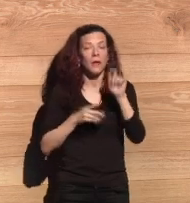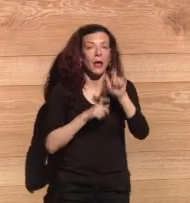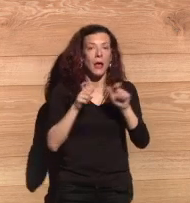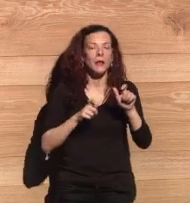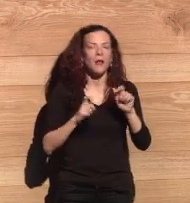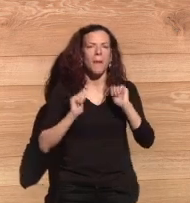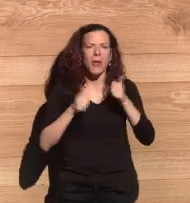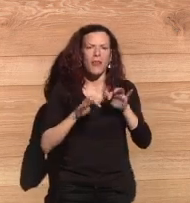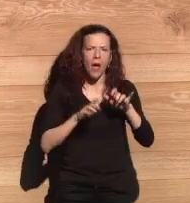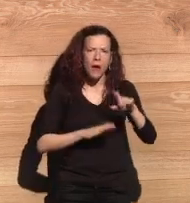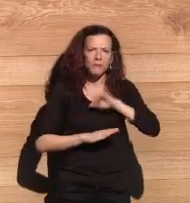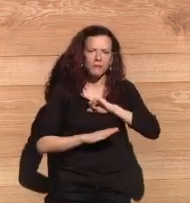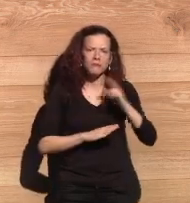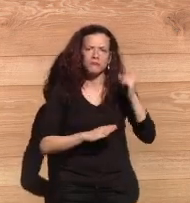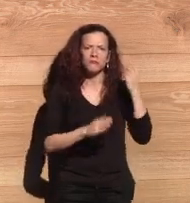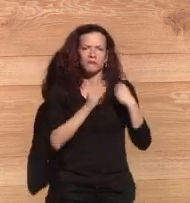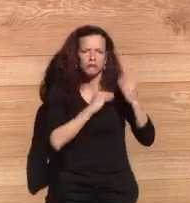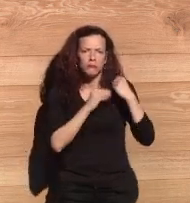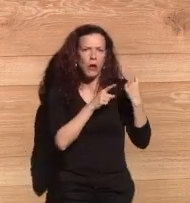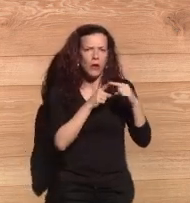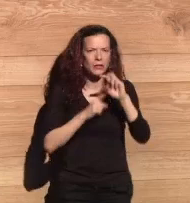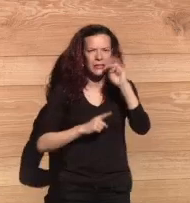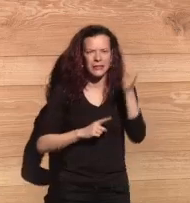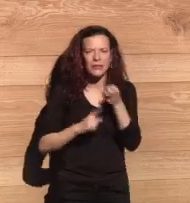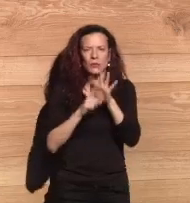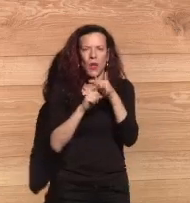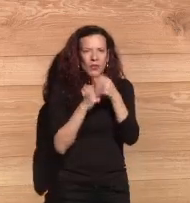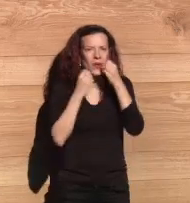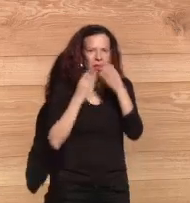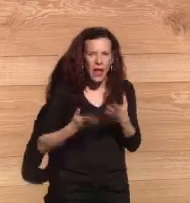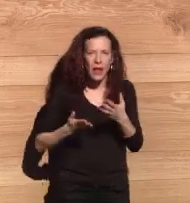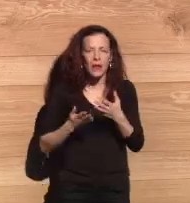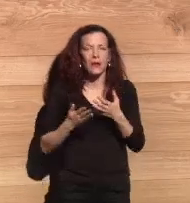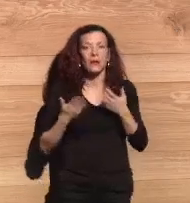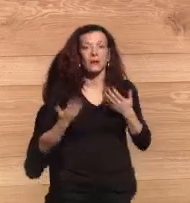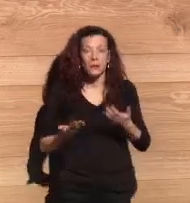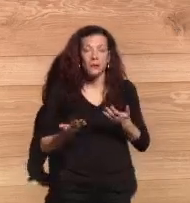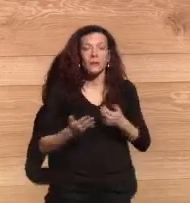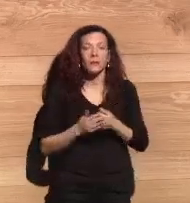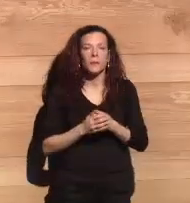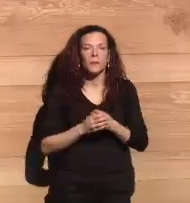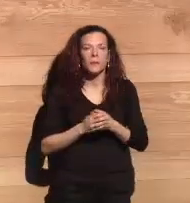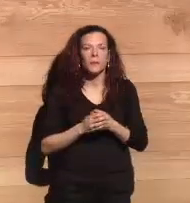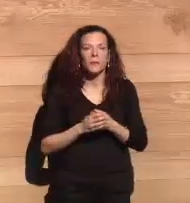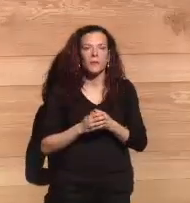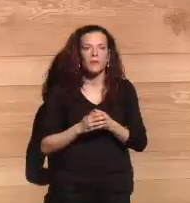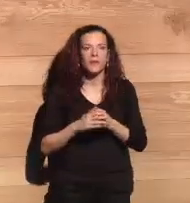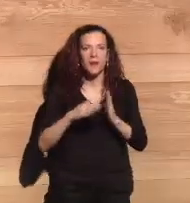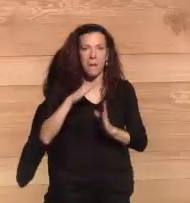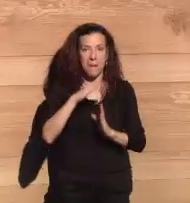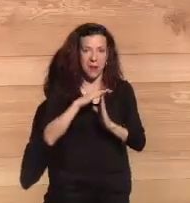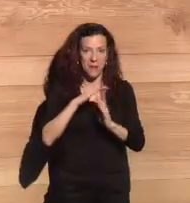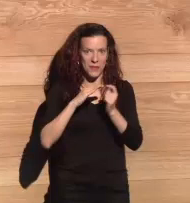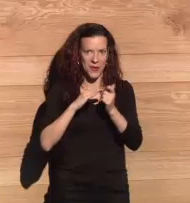a escribir y a preguntar muchas cosas de cómo estaba la situación. Y bueno, lo paramos un poquito ahí.